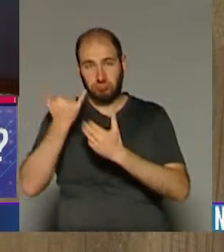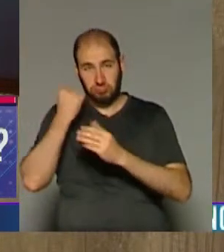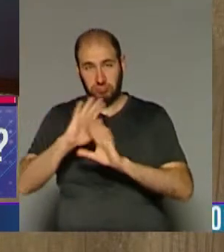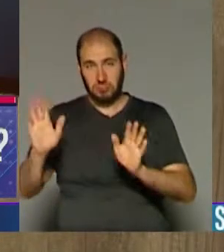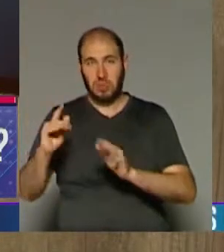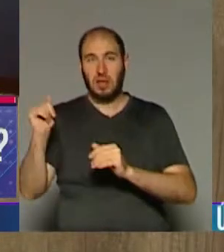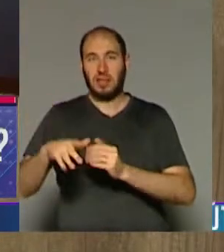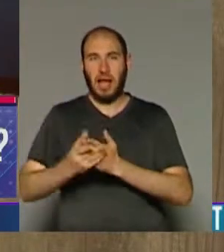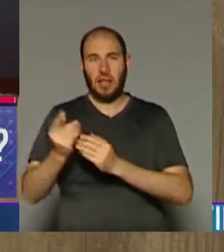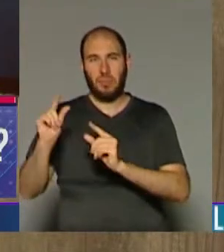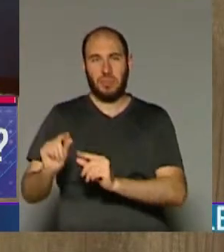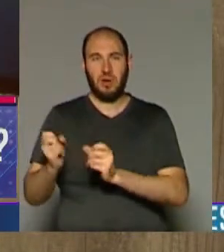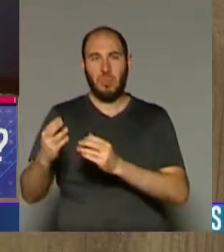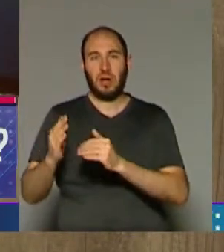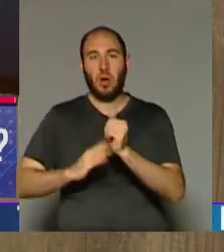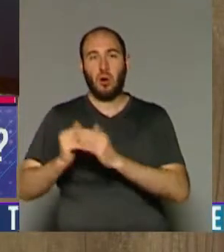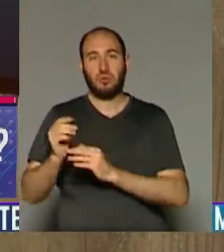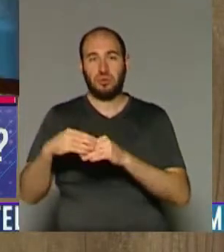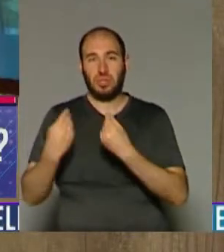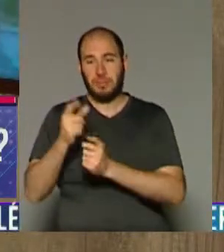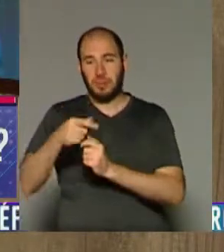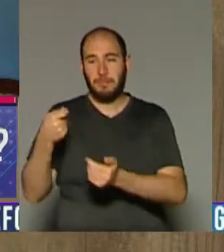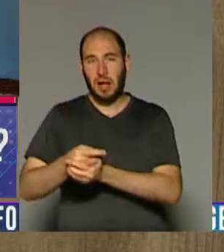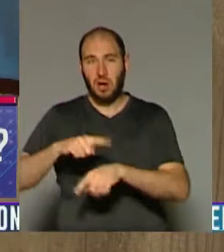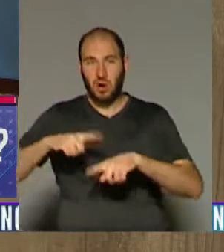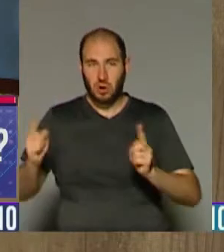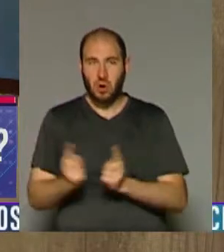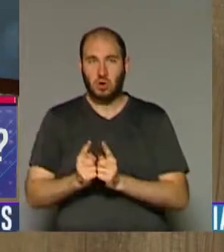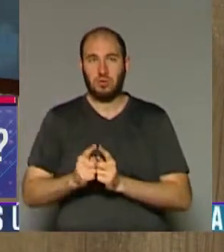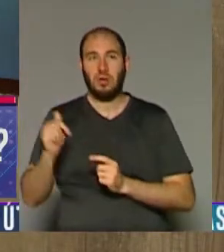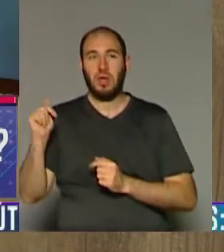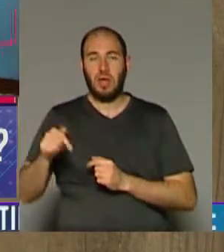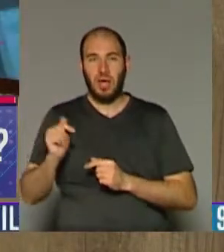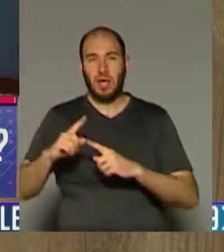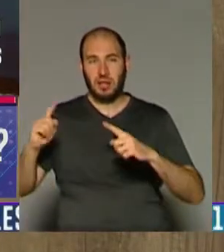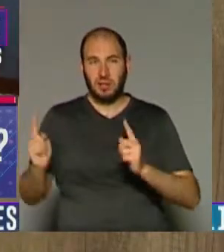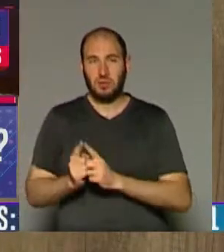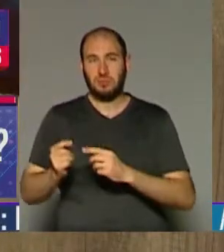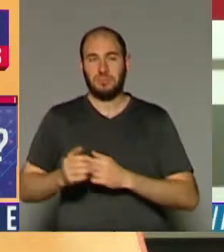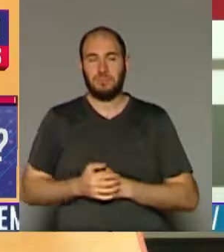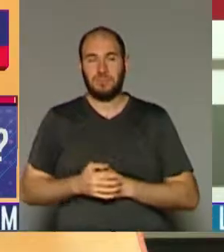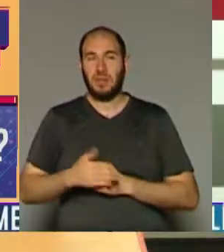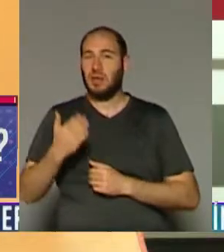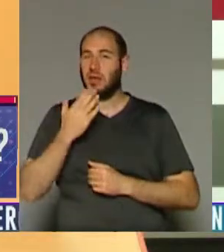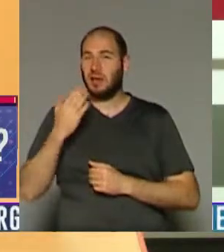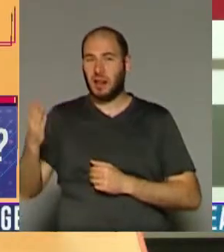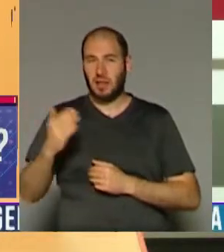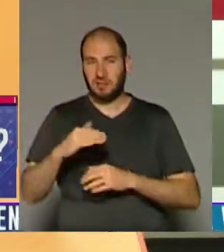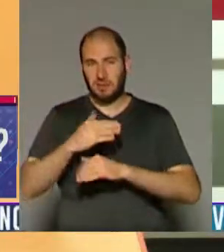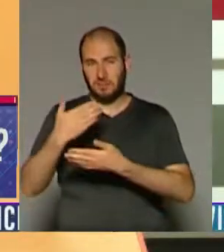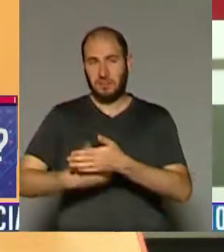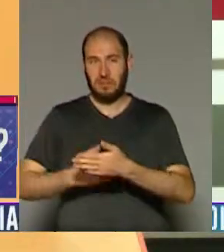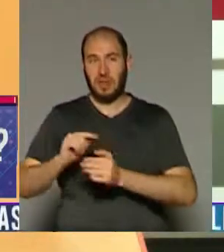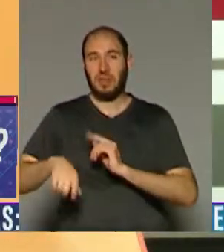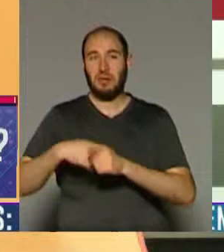se me reducen los costos porque la mano de obra es mucho más corta, entonces ahí tengo la reducción de costos. Emilio, muchísimas gracias por el informe.